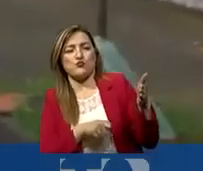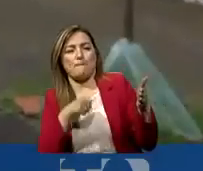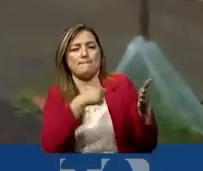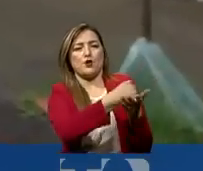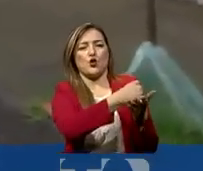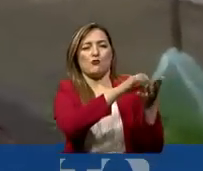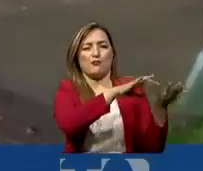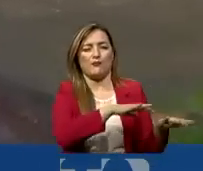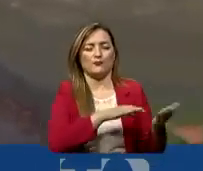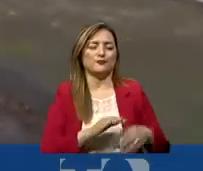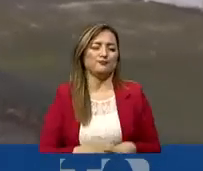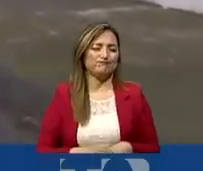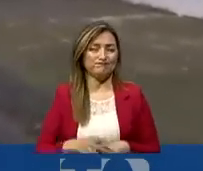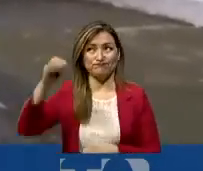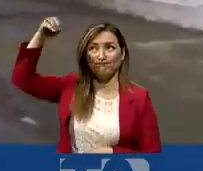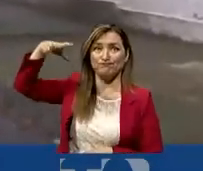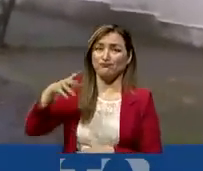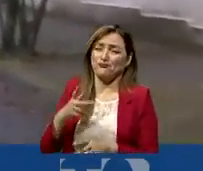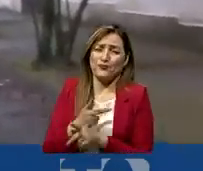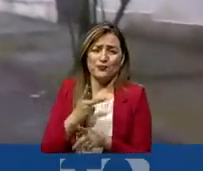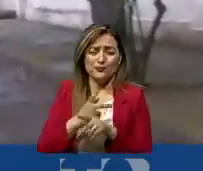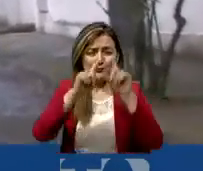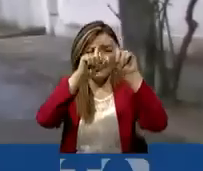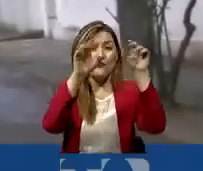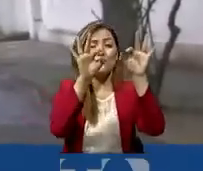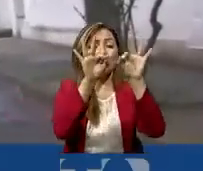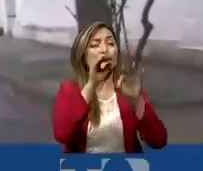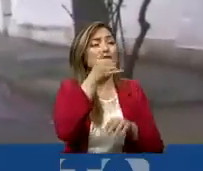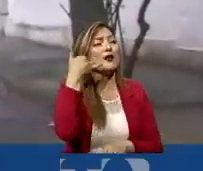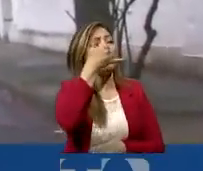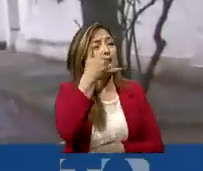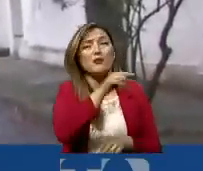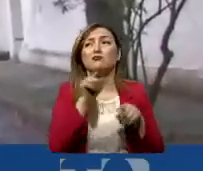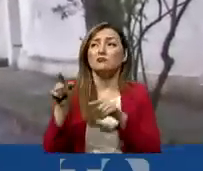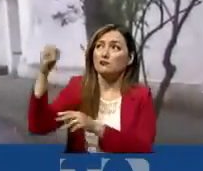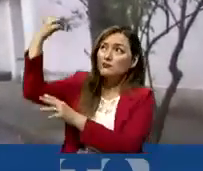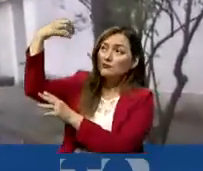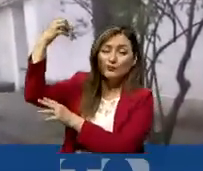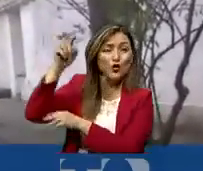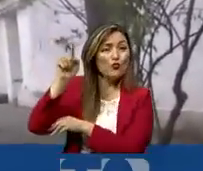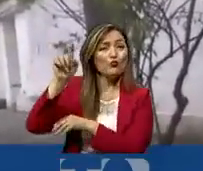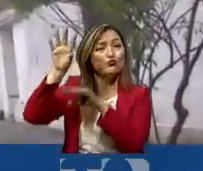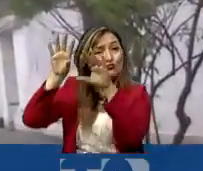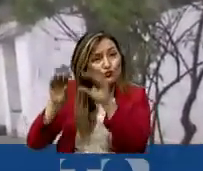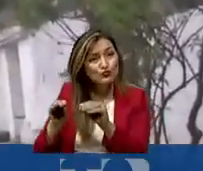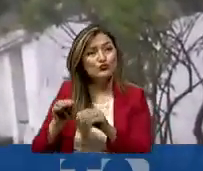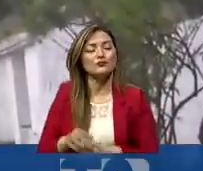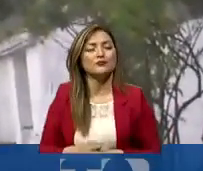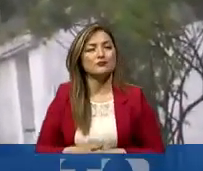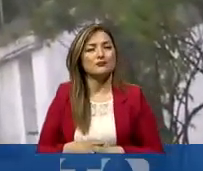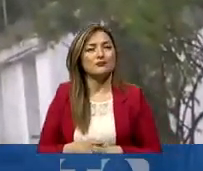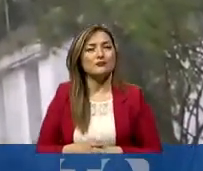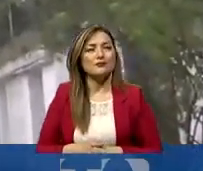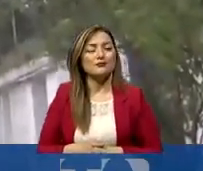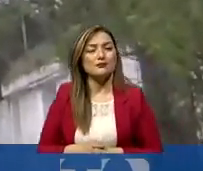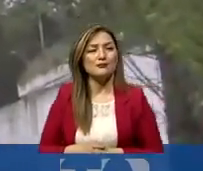es terrible, hemos llamado a la empresa eléctrica para que nos ayude viendo un poste, porque aquí está totalmente cerrado, no tenemos, y este